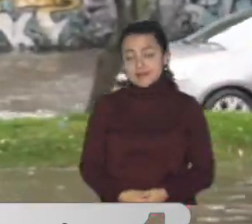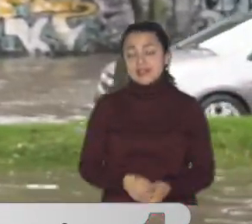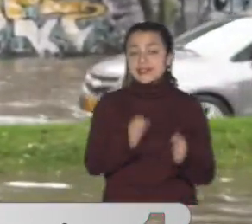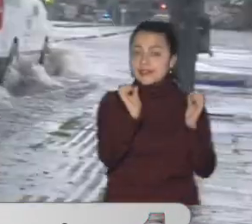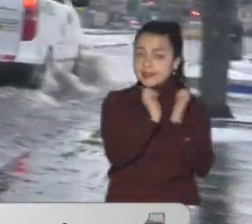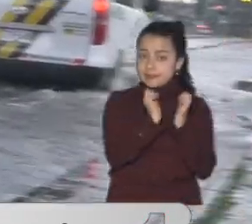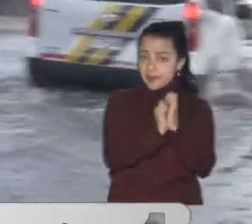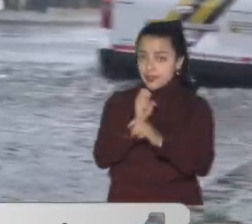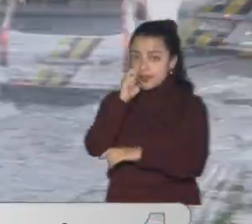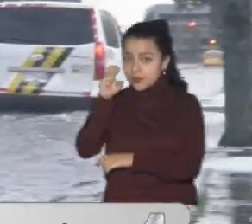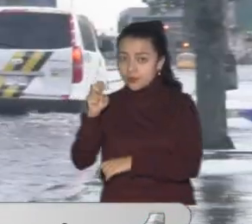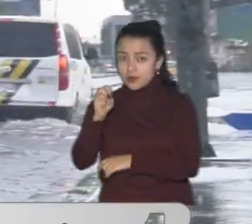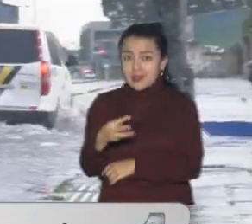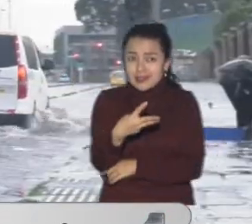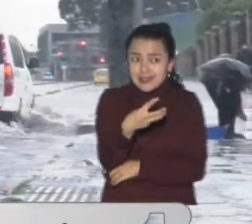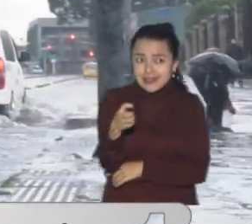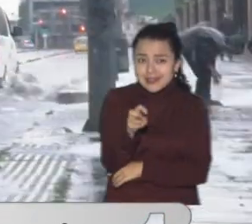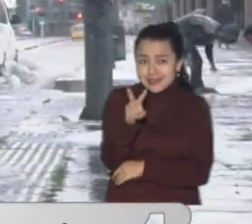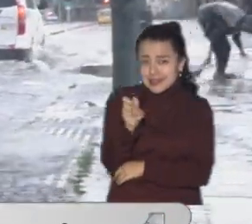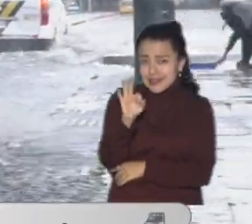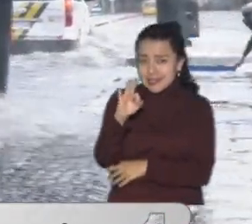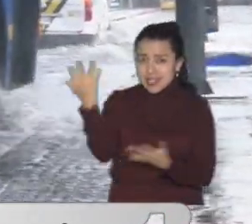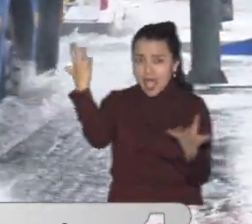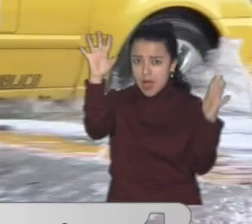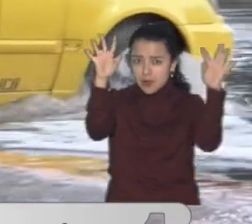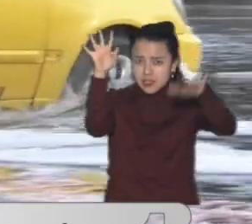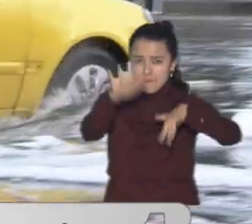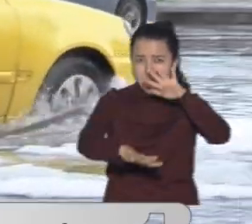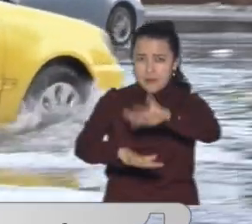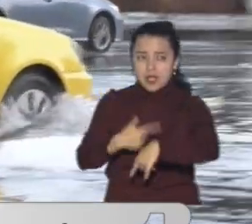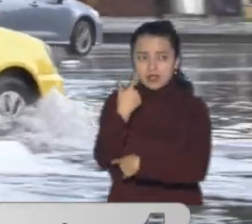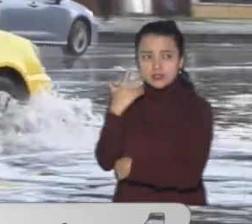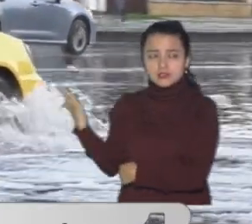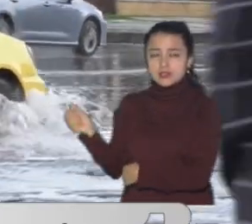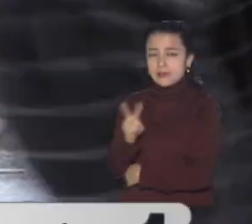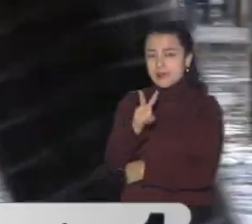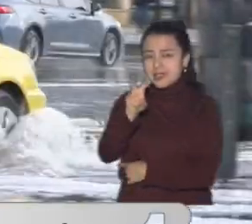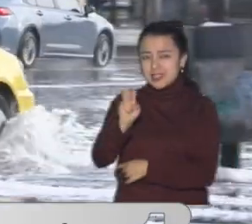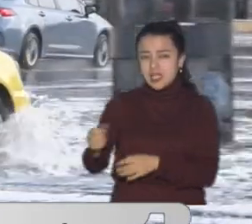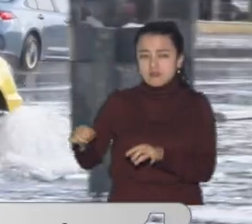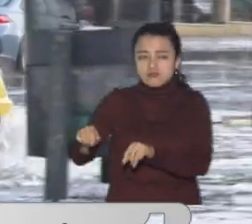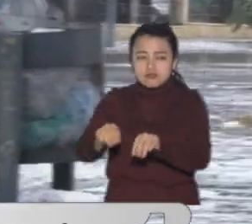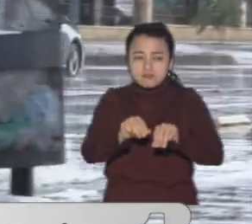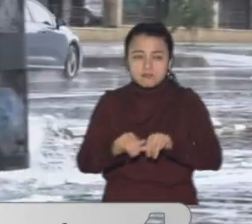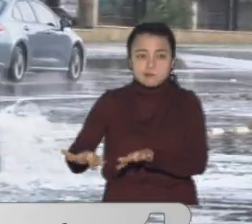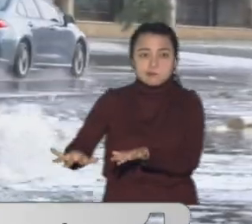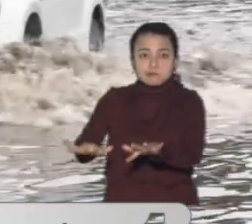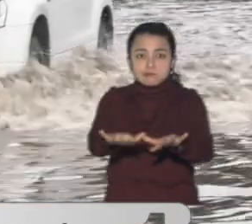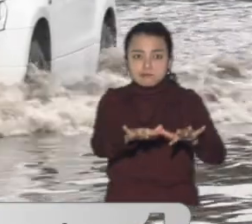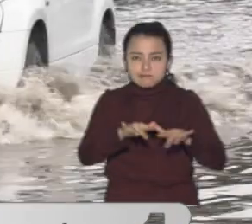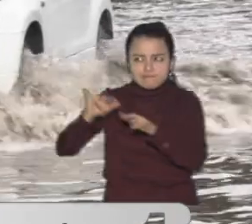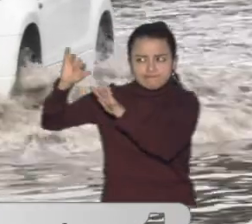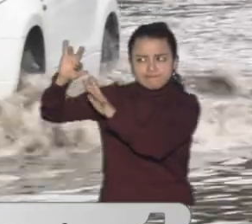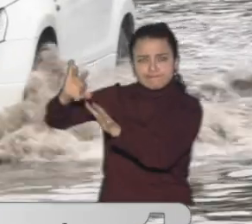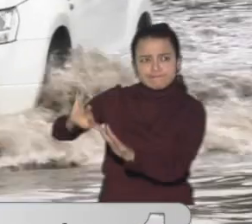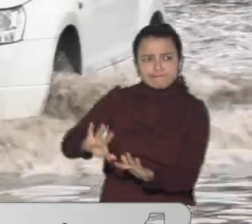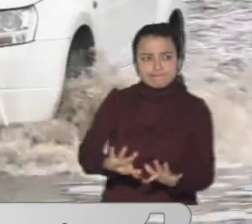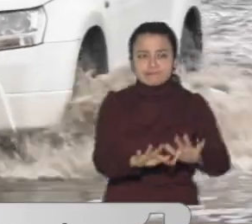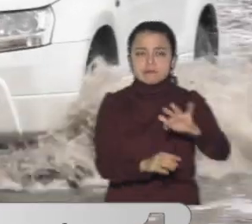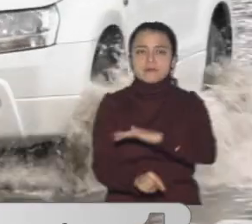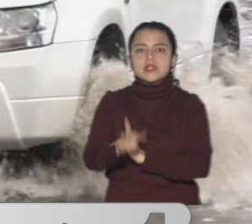se han presentado 373 caídas de árboles, 27 remociones en masa y 30 inundaciones.